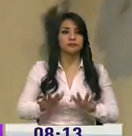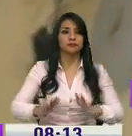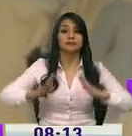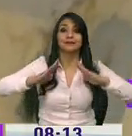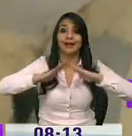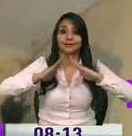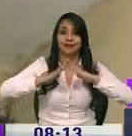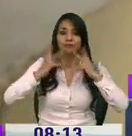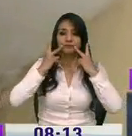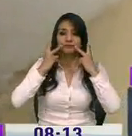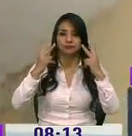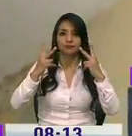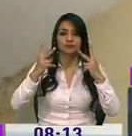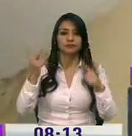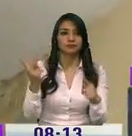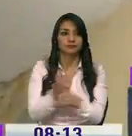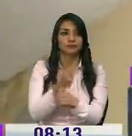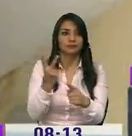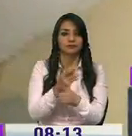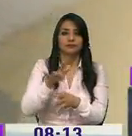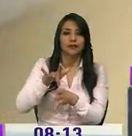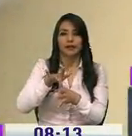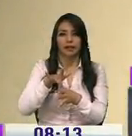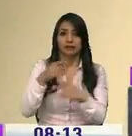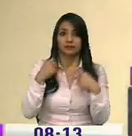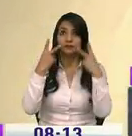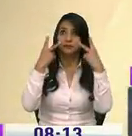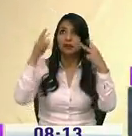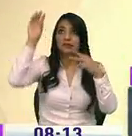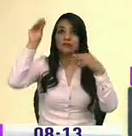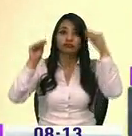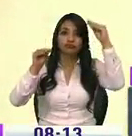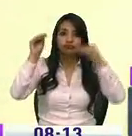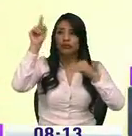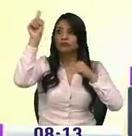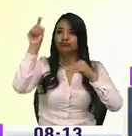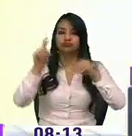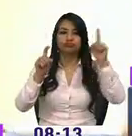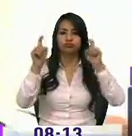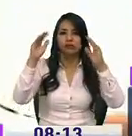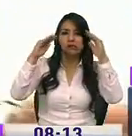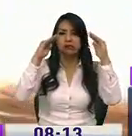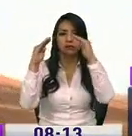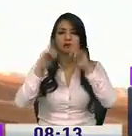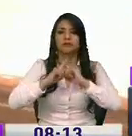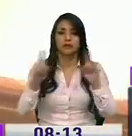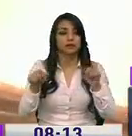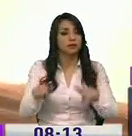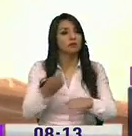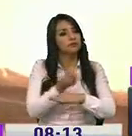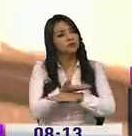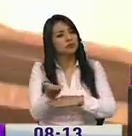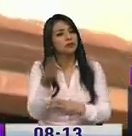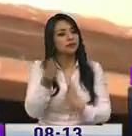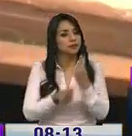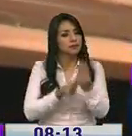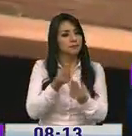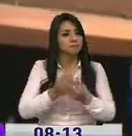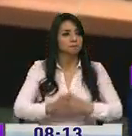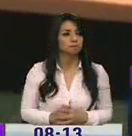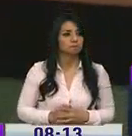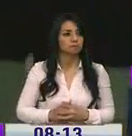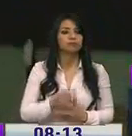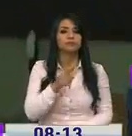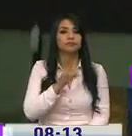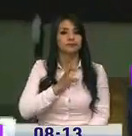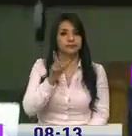tiene pues un peligro de destruirse de caerse cual es la recomendación que hacemos tengo bueno